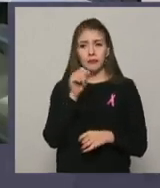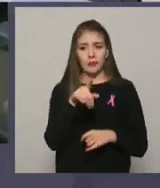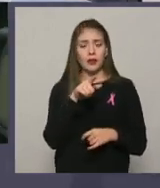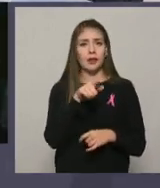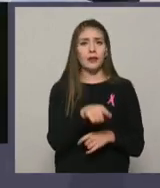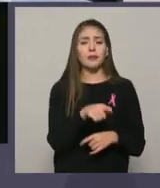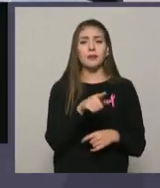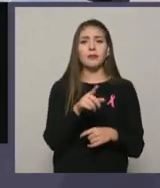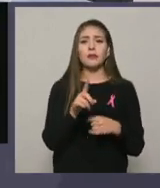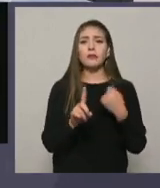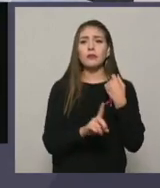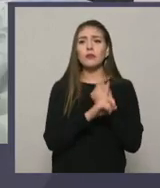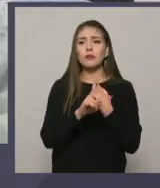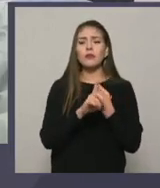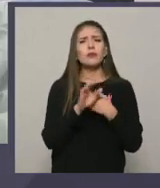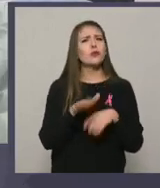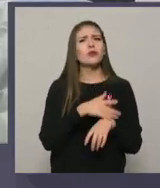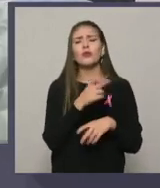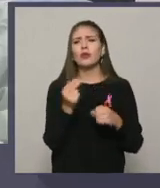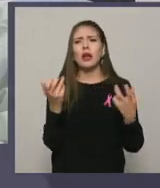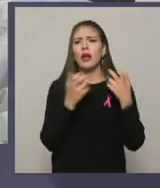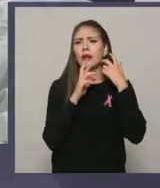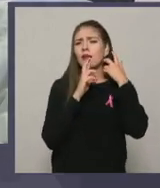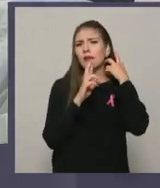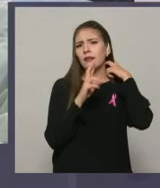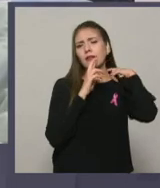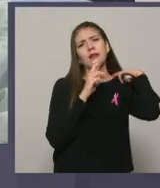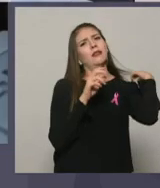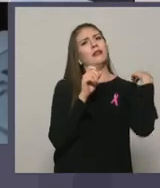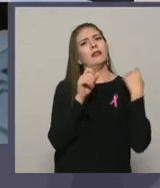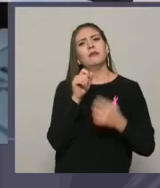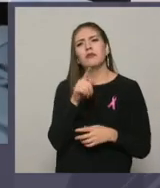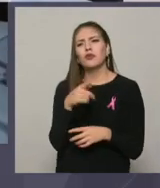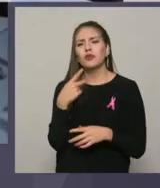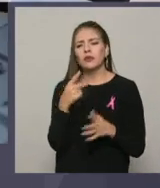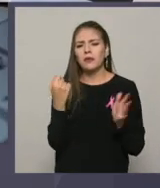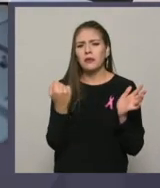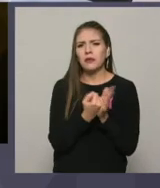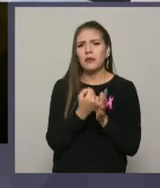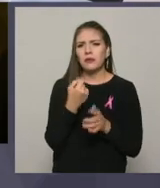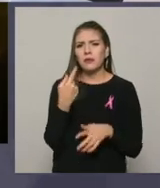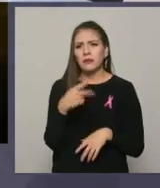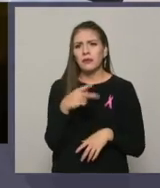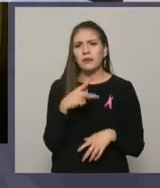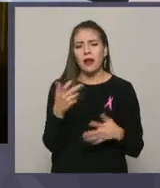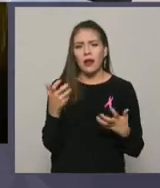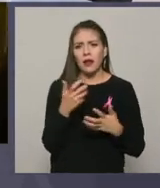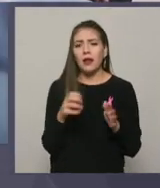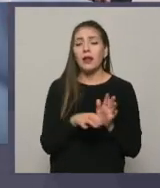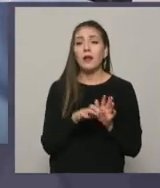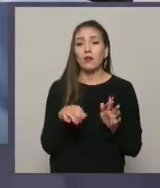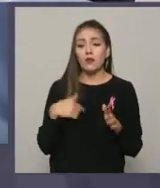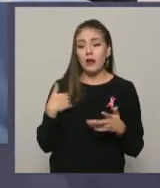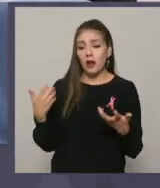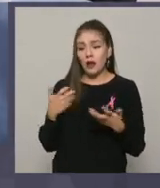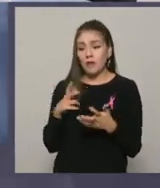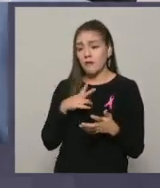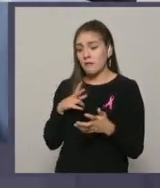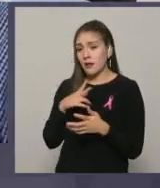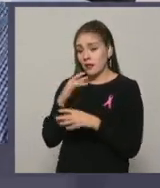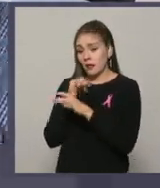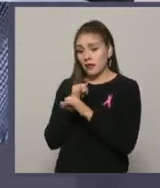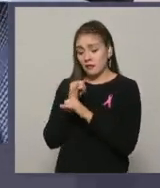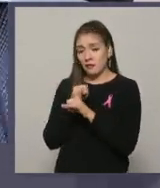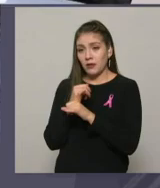cuestiones por las que no se reportaban resultados justamente tiene que ver con el tema de patentes. Si yo hice una investigación, te tengo que entregar mi patente o